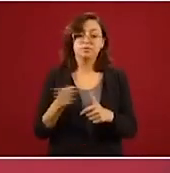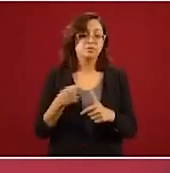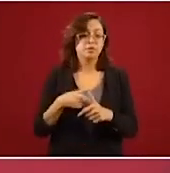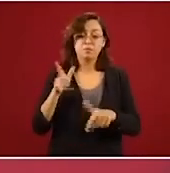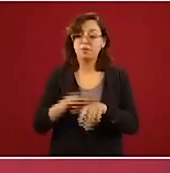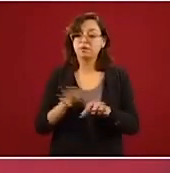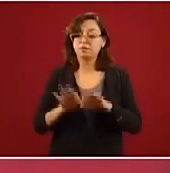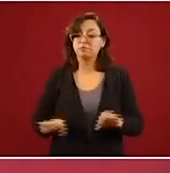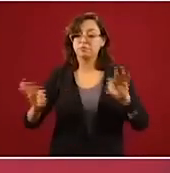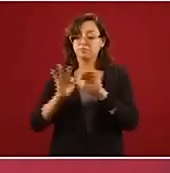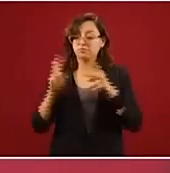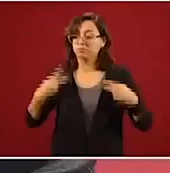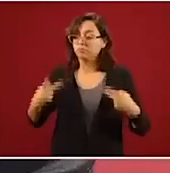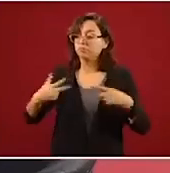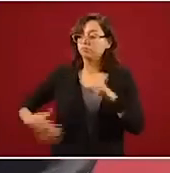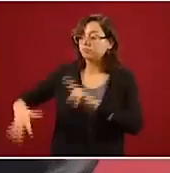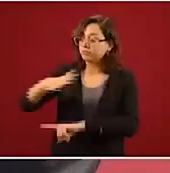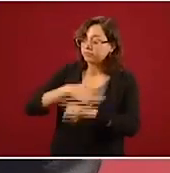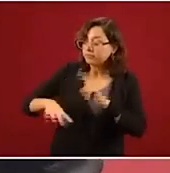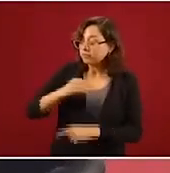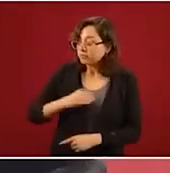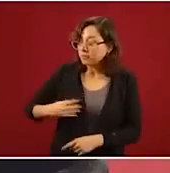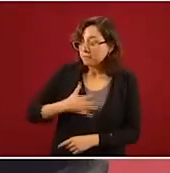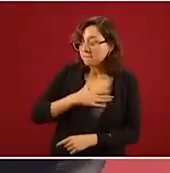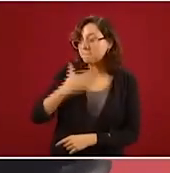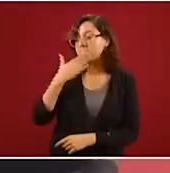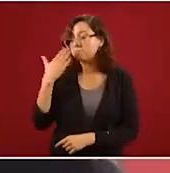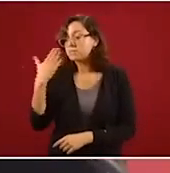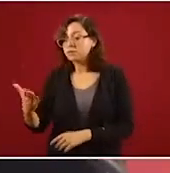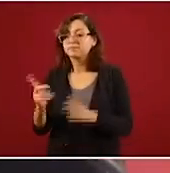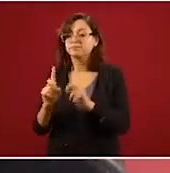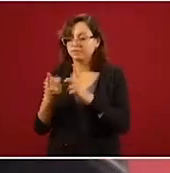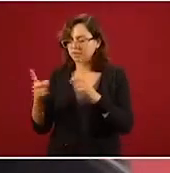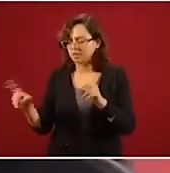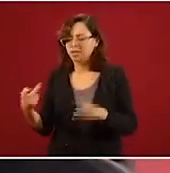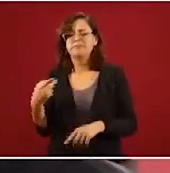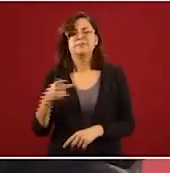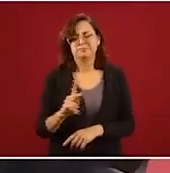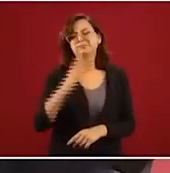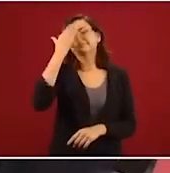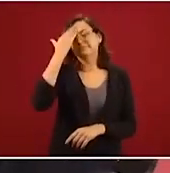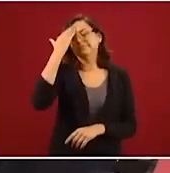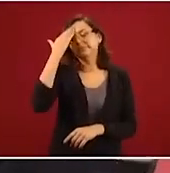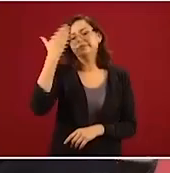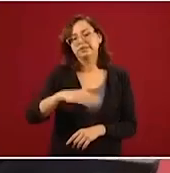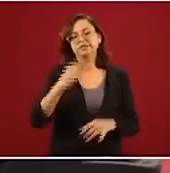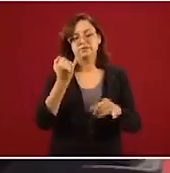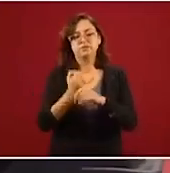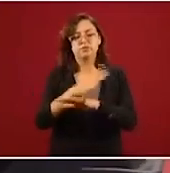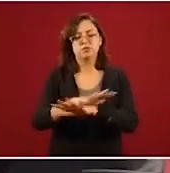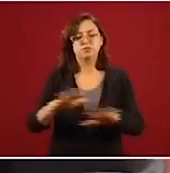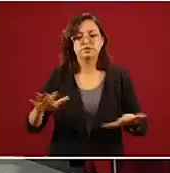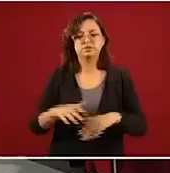tomar más en cuenta el desarrollo. Yo sí estoy enterado de toda la información. Ahora